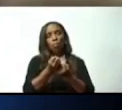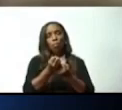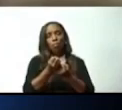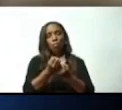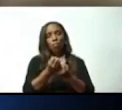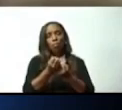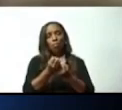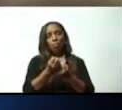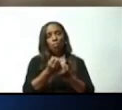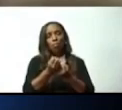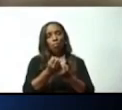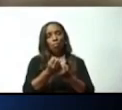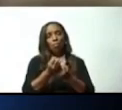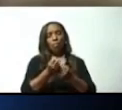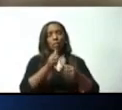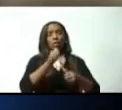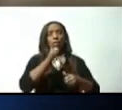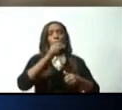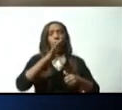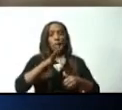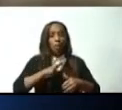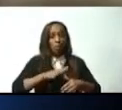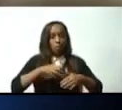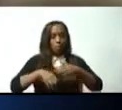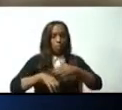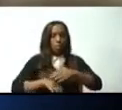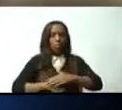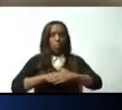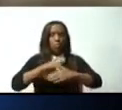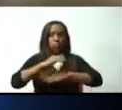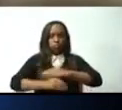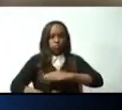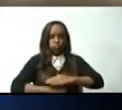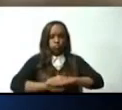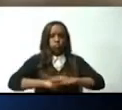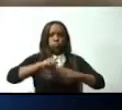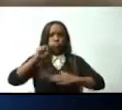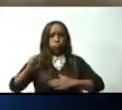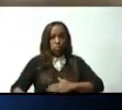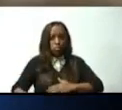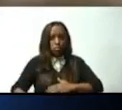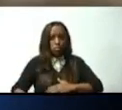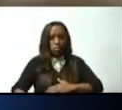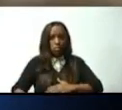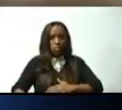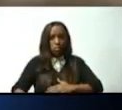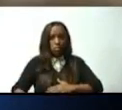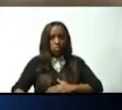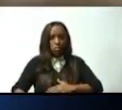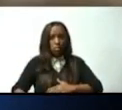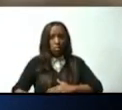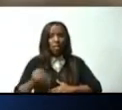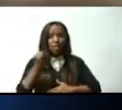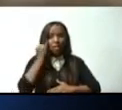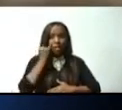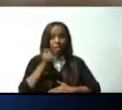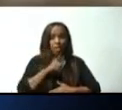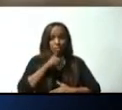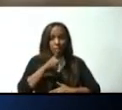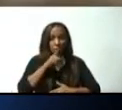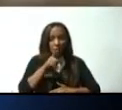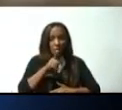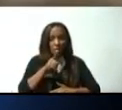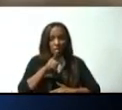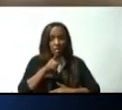representa. Mi compueblana Mayra Jiménez no representa a la República Dominicana. La